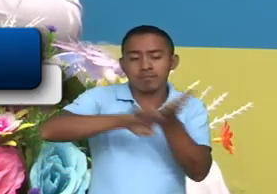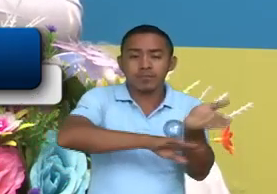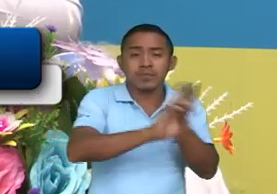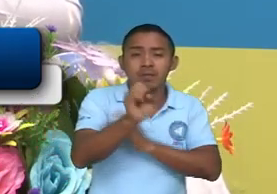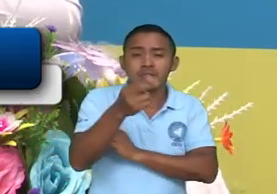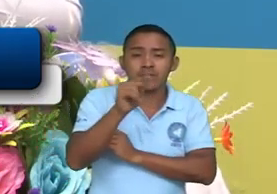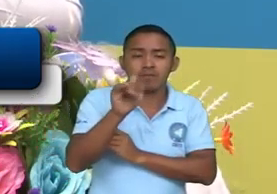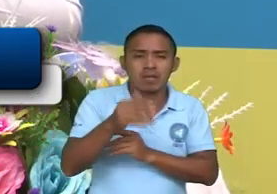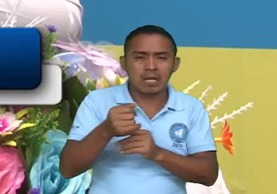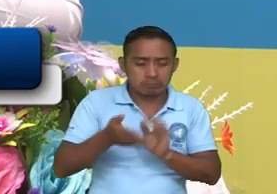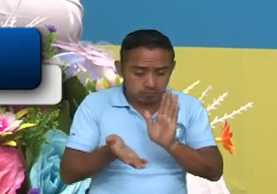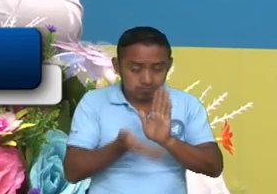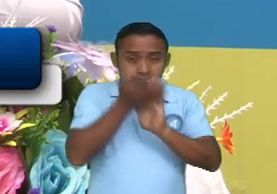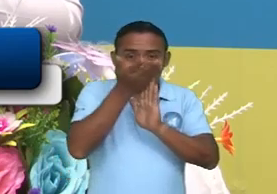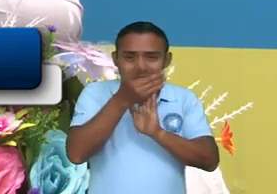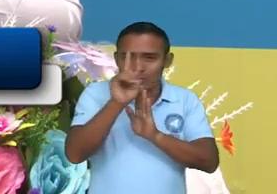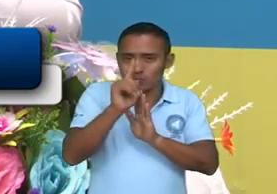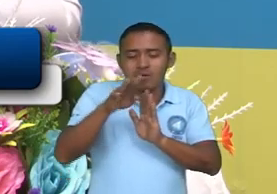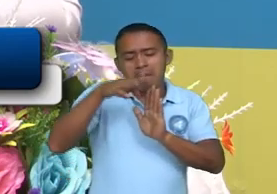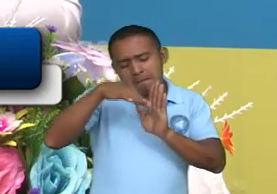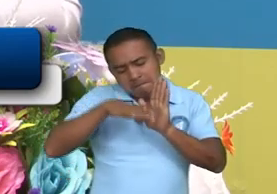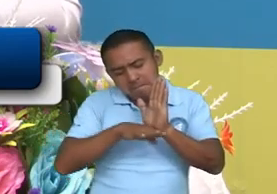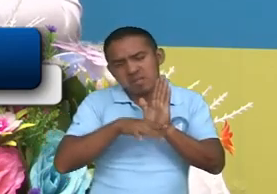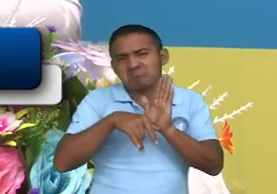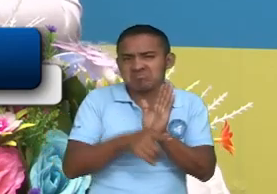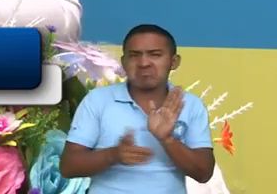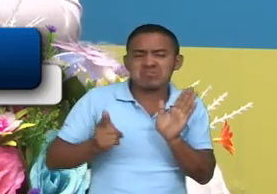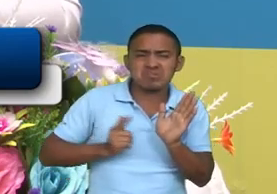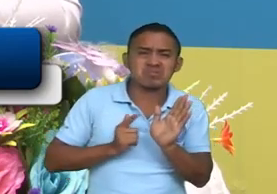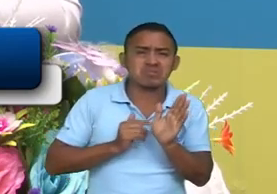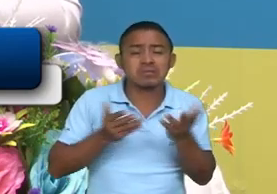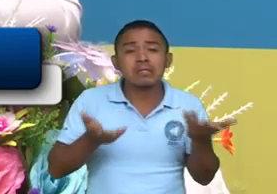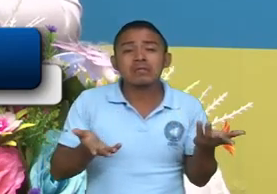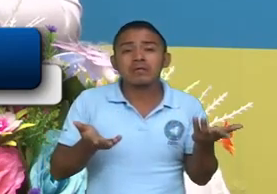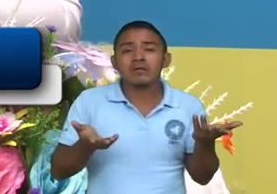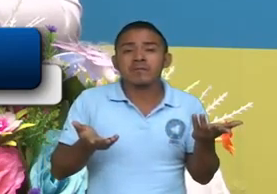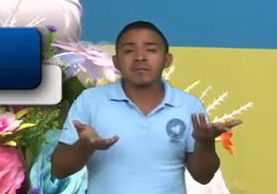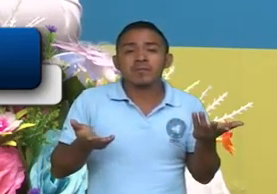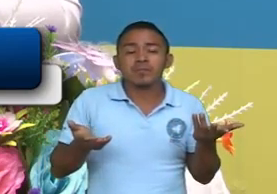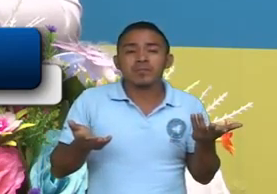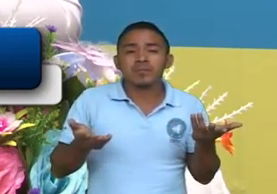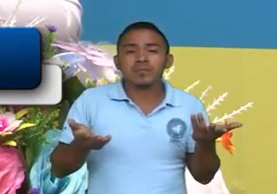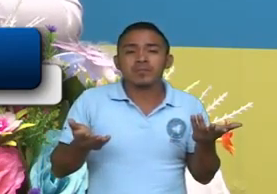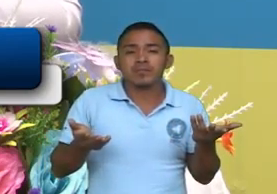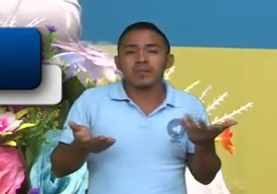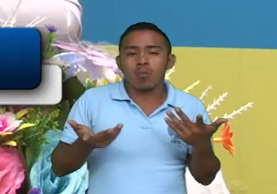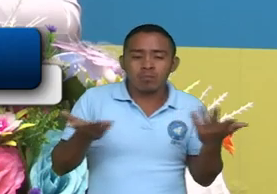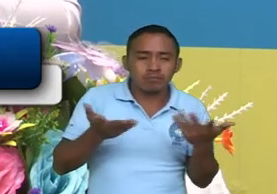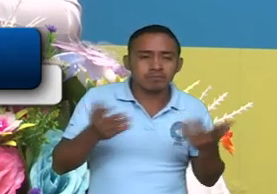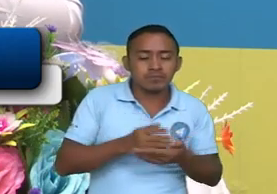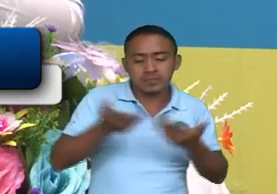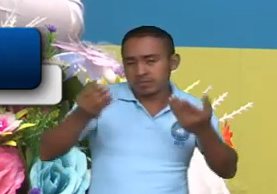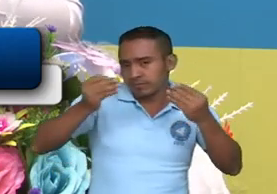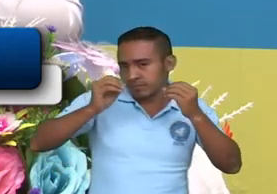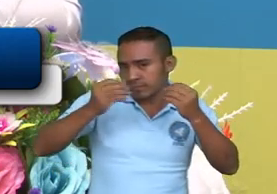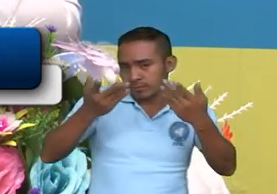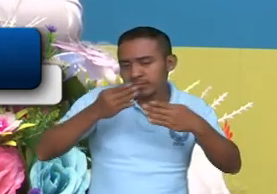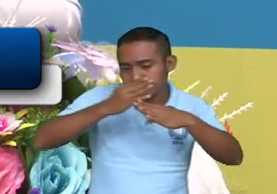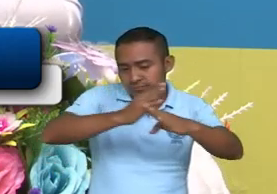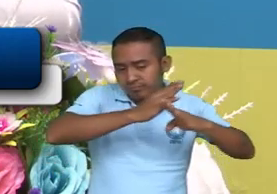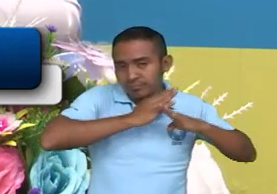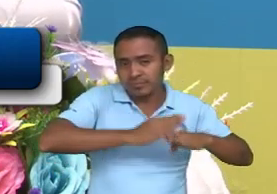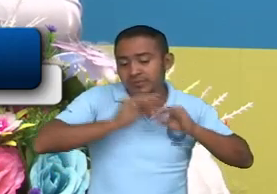son muy variables, en realidad dentro de un mismo país, en diferentes sectores, en el sector urbano y en el sector rural, también las tasas van a ser